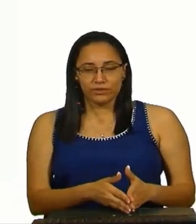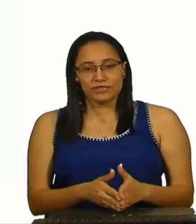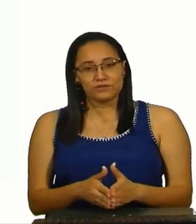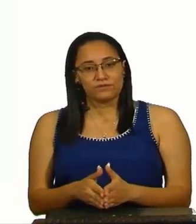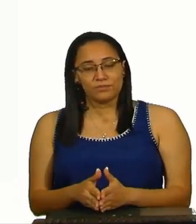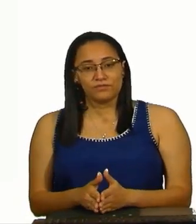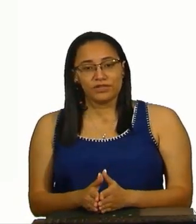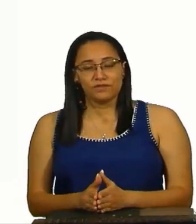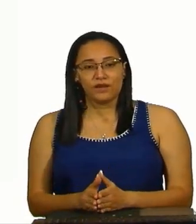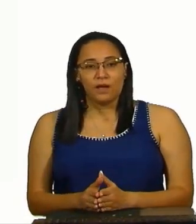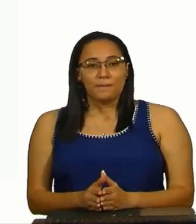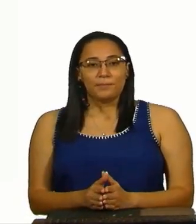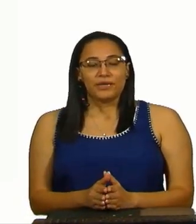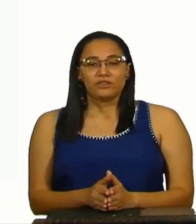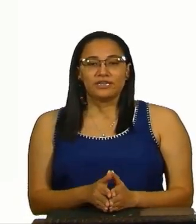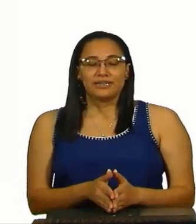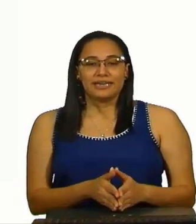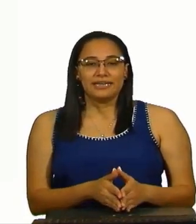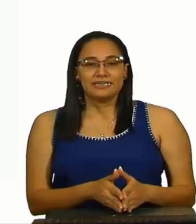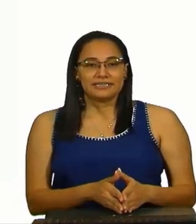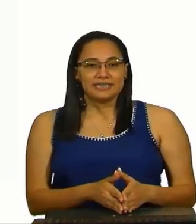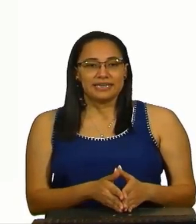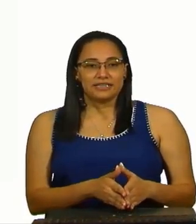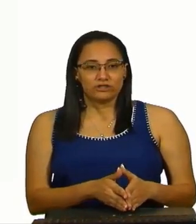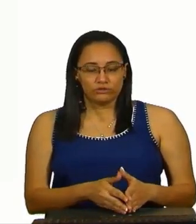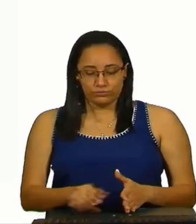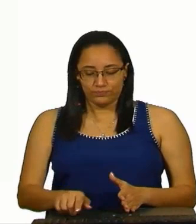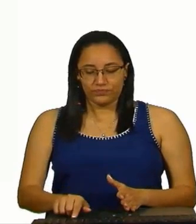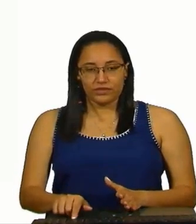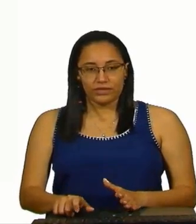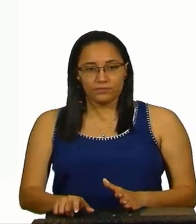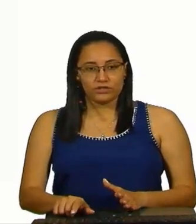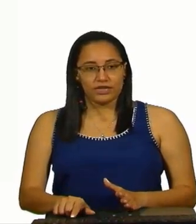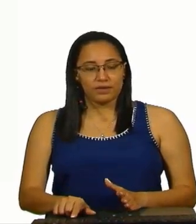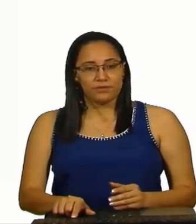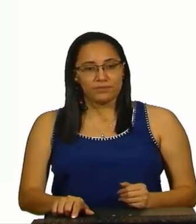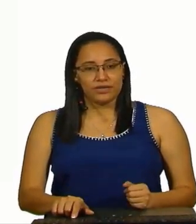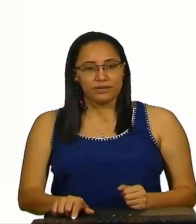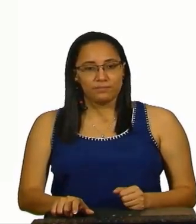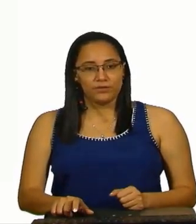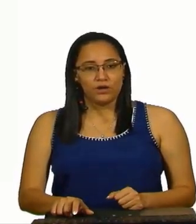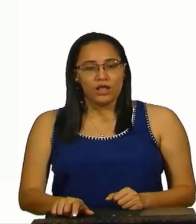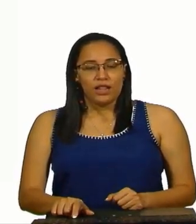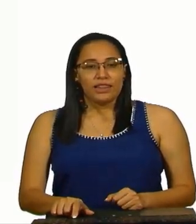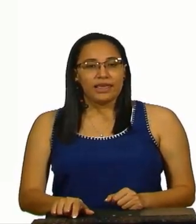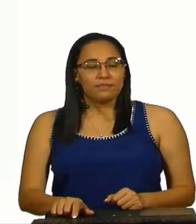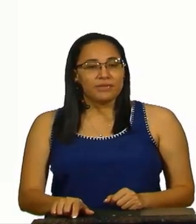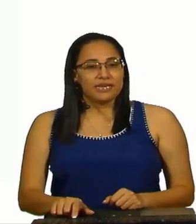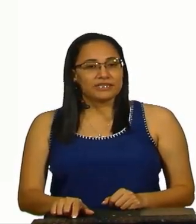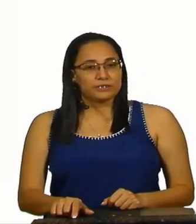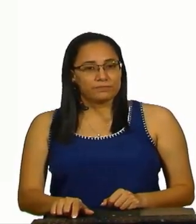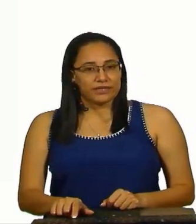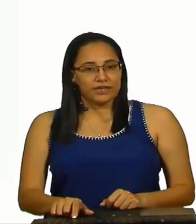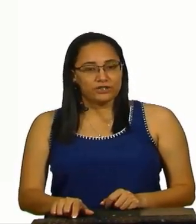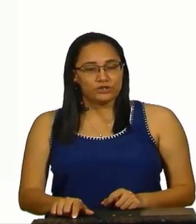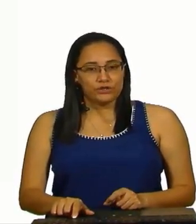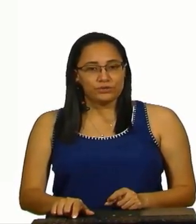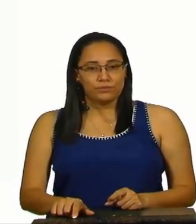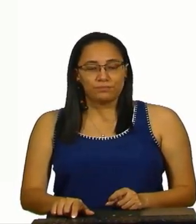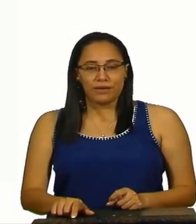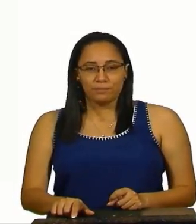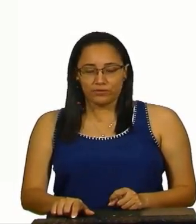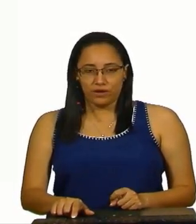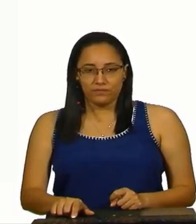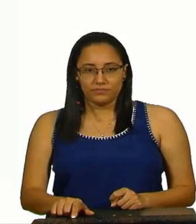en su forma base o forma infinitiva, pero tiene que ir sin el to. Tenemos ahí el primer ejemplo. Let me explain to